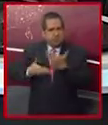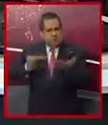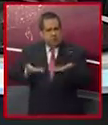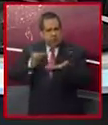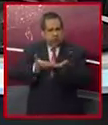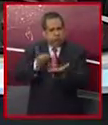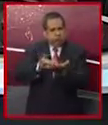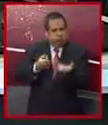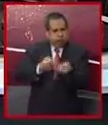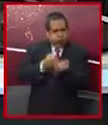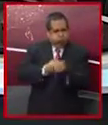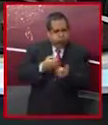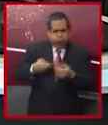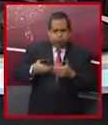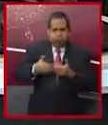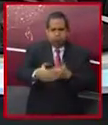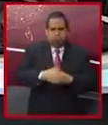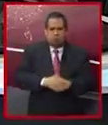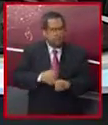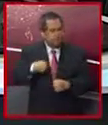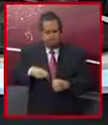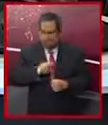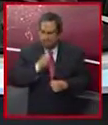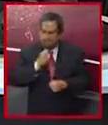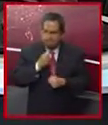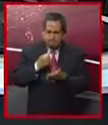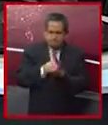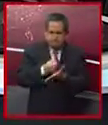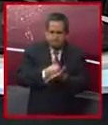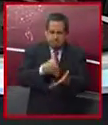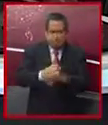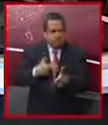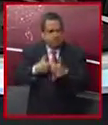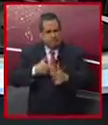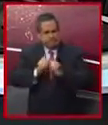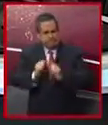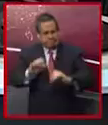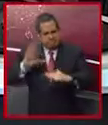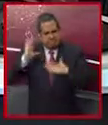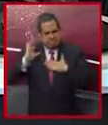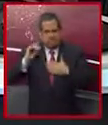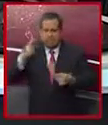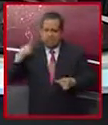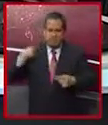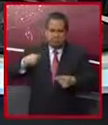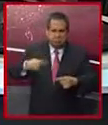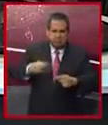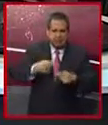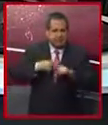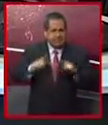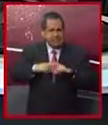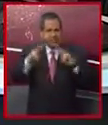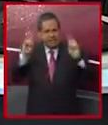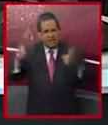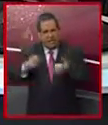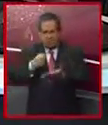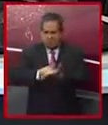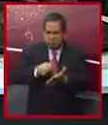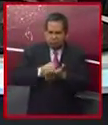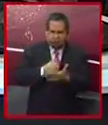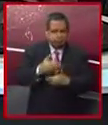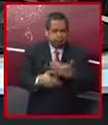y impulsando en esta legislatura. No dejaremos de hacerlo, es nuestro compromiso, así lo hemos hecho con todos los temas que han estado en nuestra